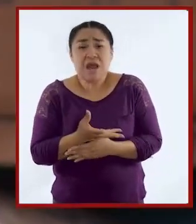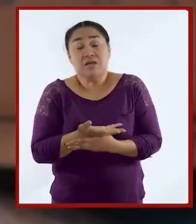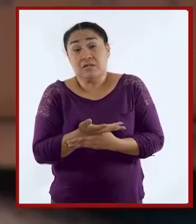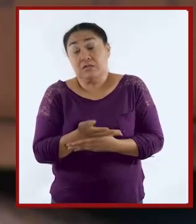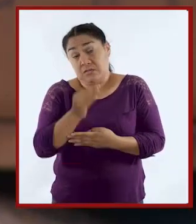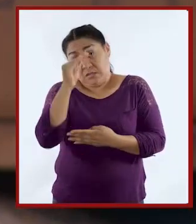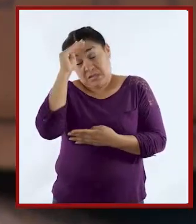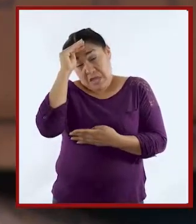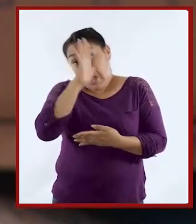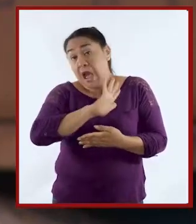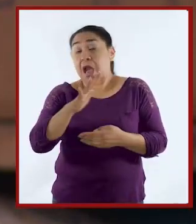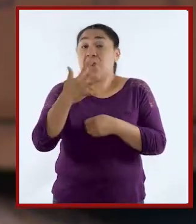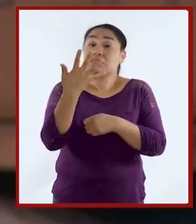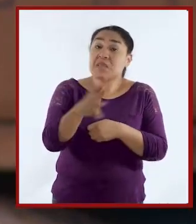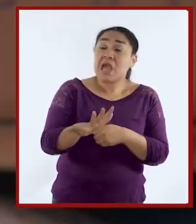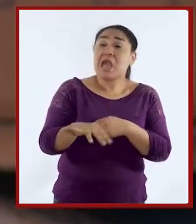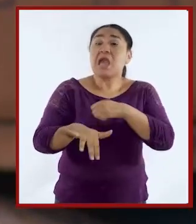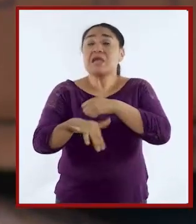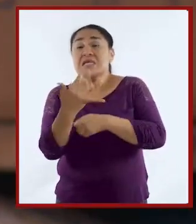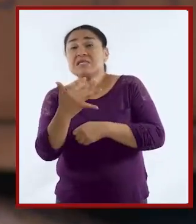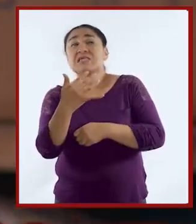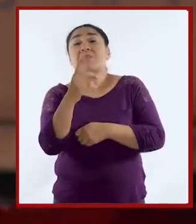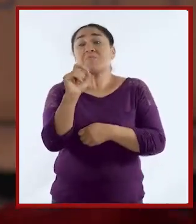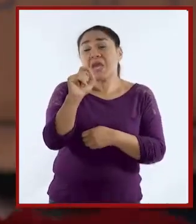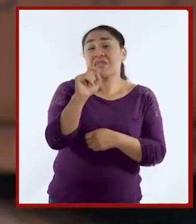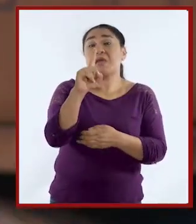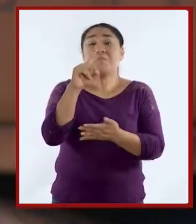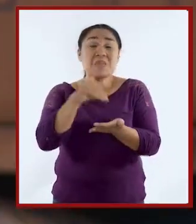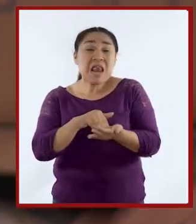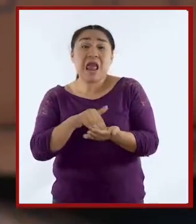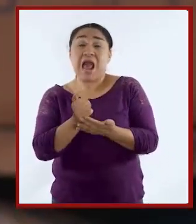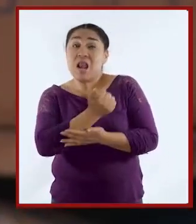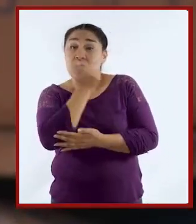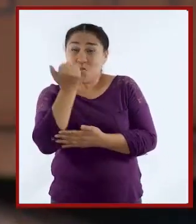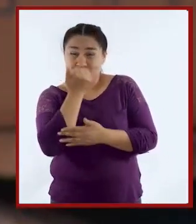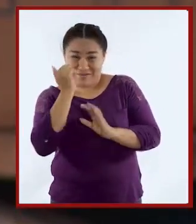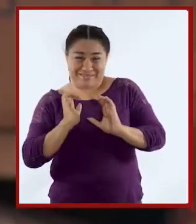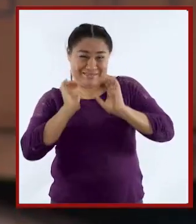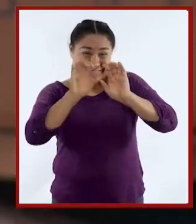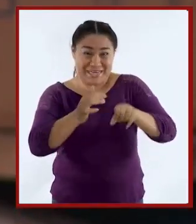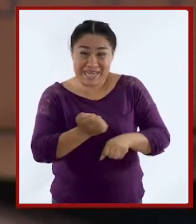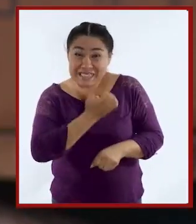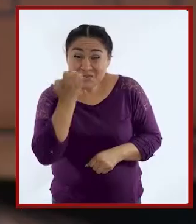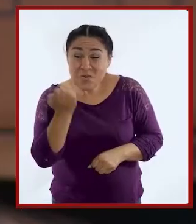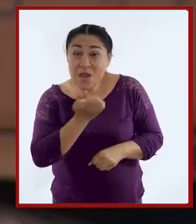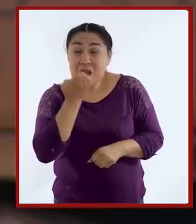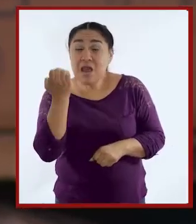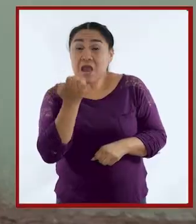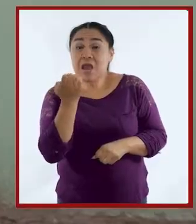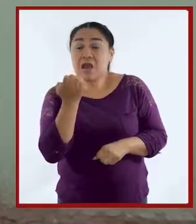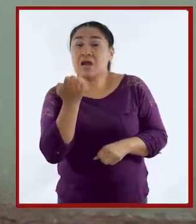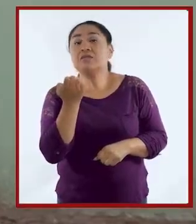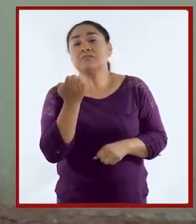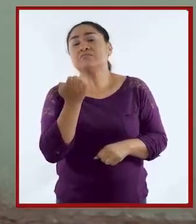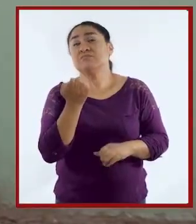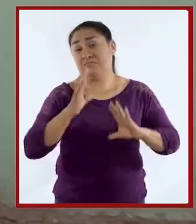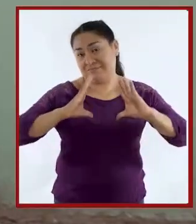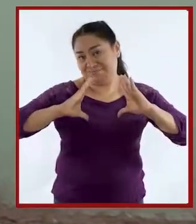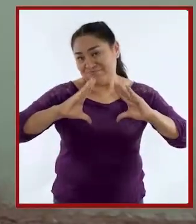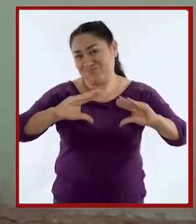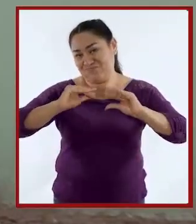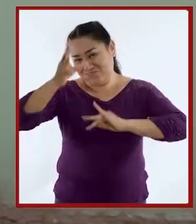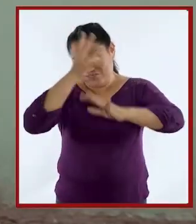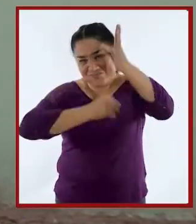podemos conformarnos con que los 10, 15, 20, 100 o 1000 alumnos que se inscriben a nuestra escuela les